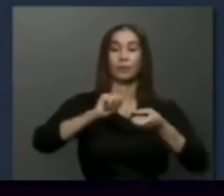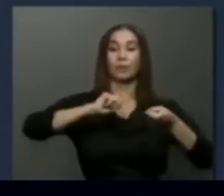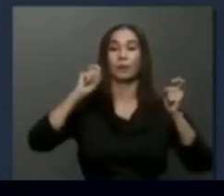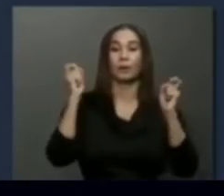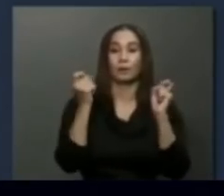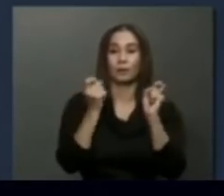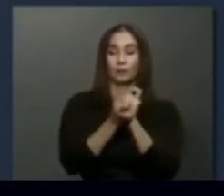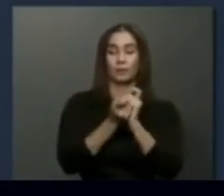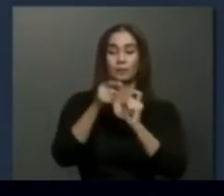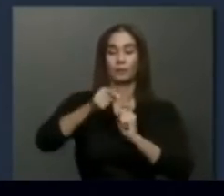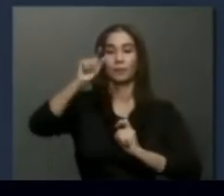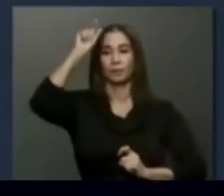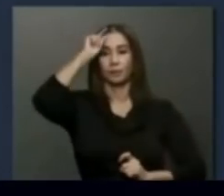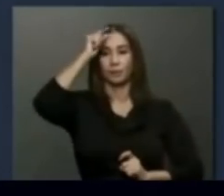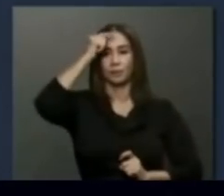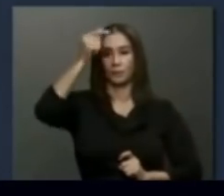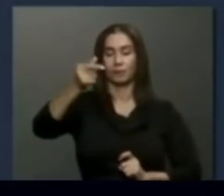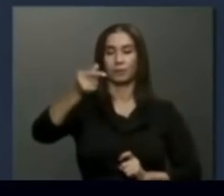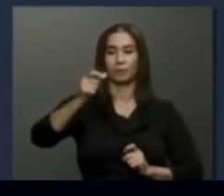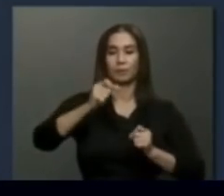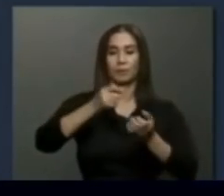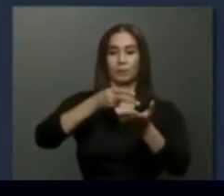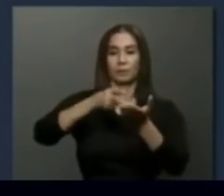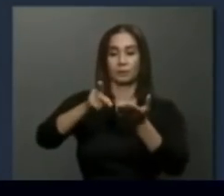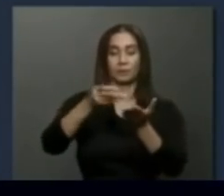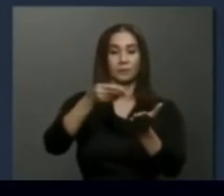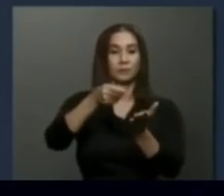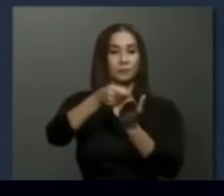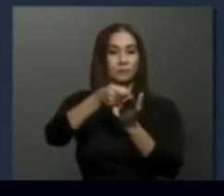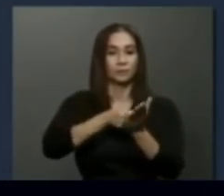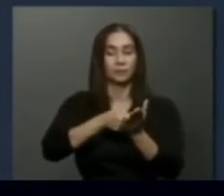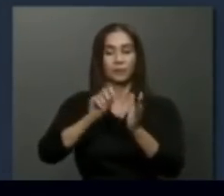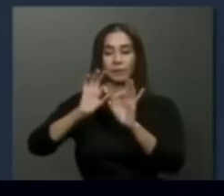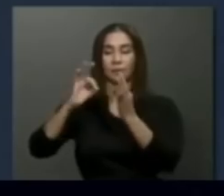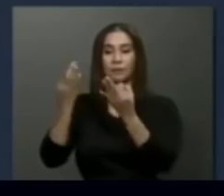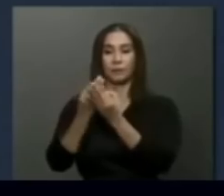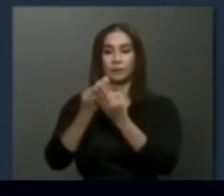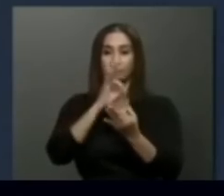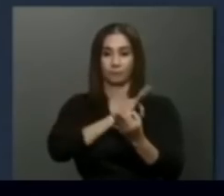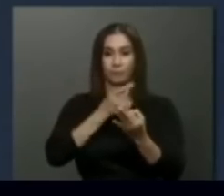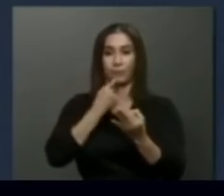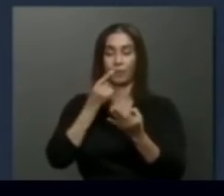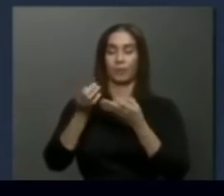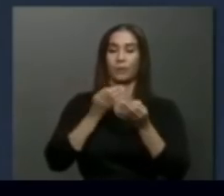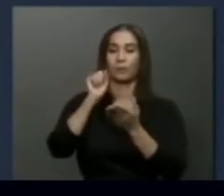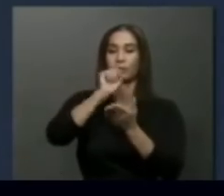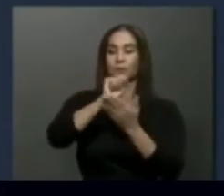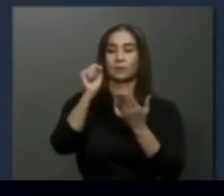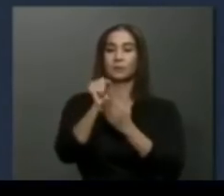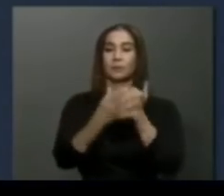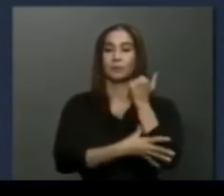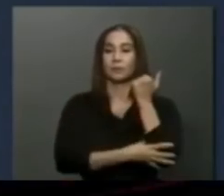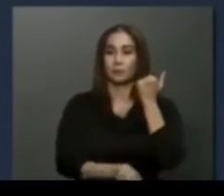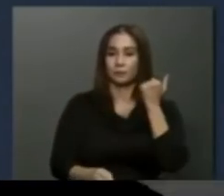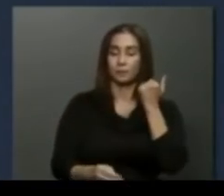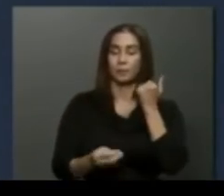transformando este gobierno las transferencias monetarias a las familias, como dije anteriormente, en situación de